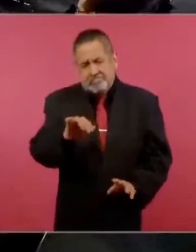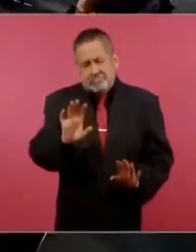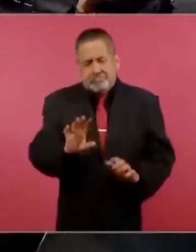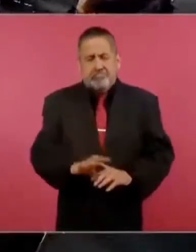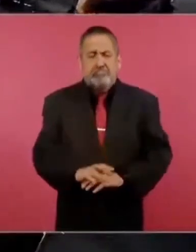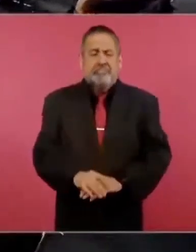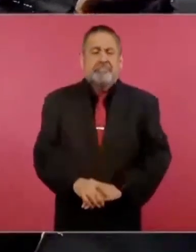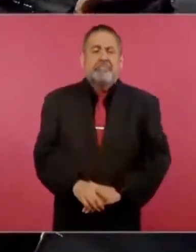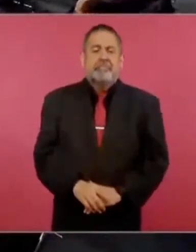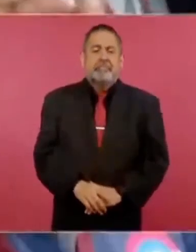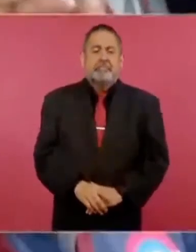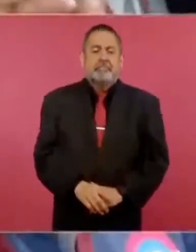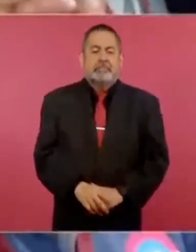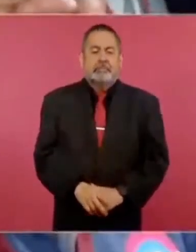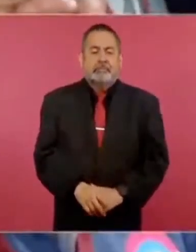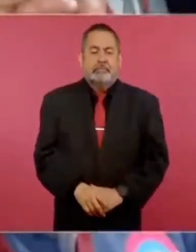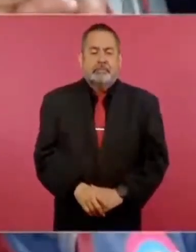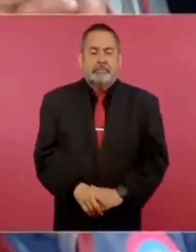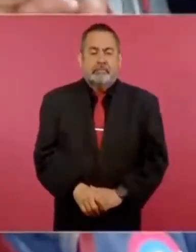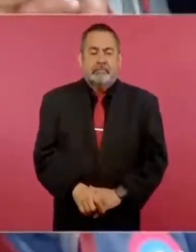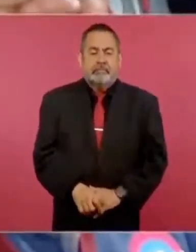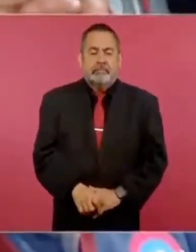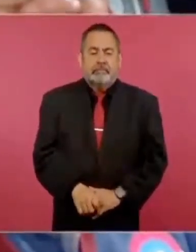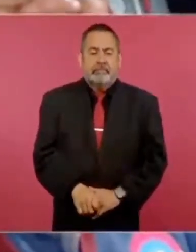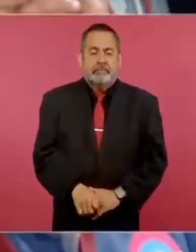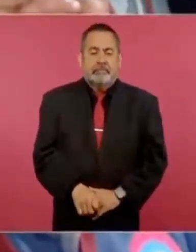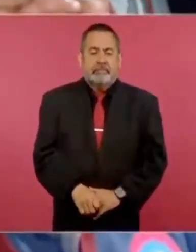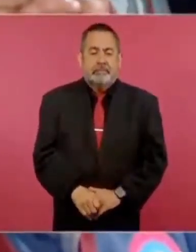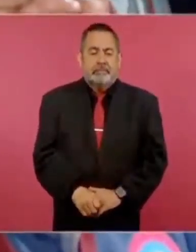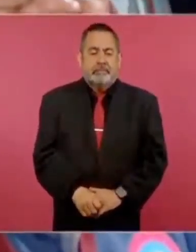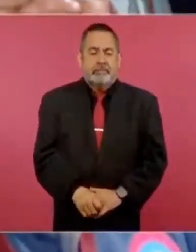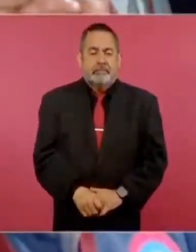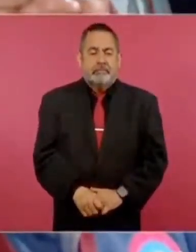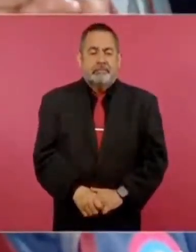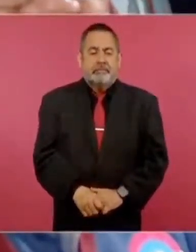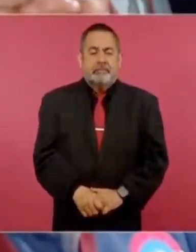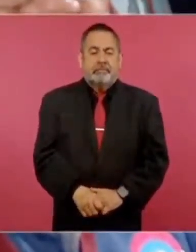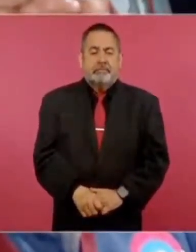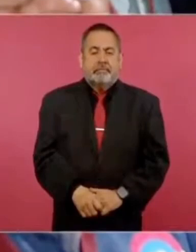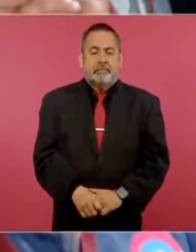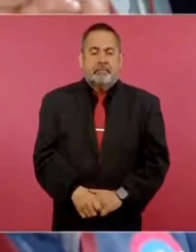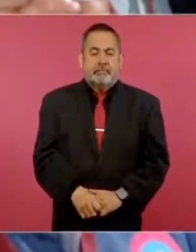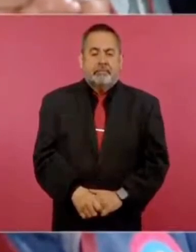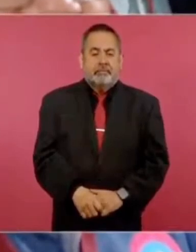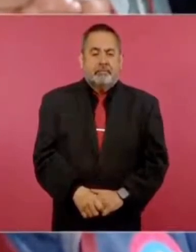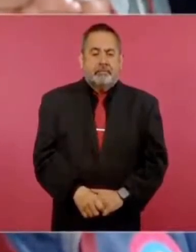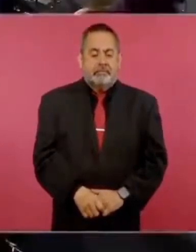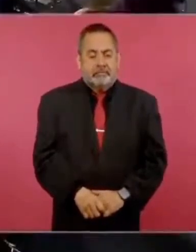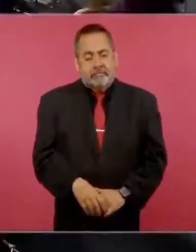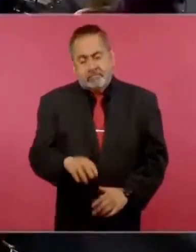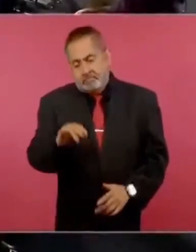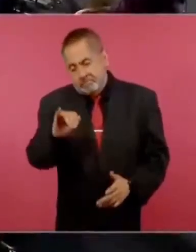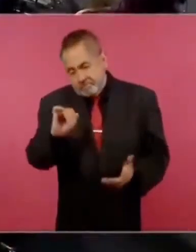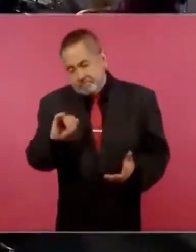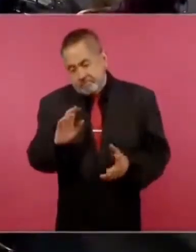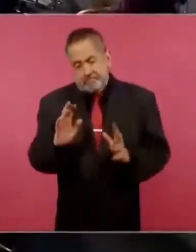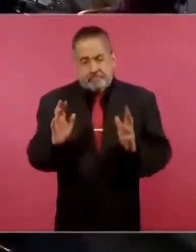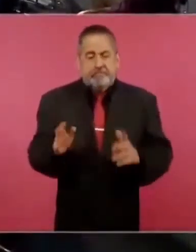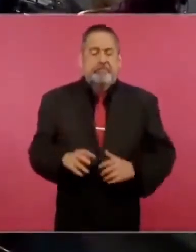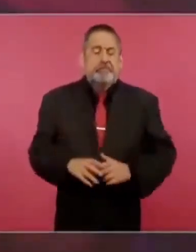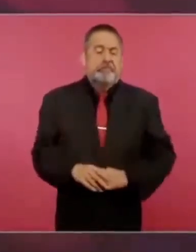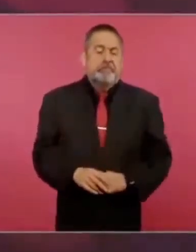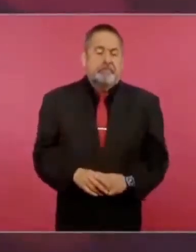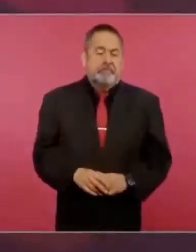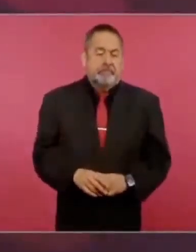sí aunque en curso la investigación Sí porque si no se tendría que